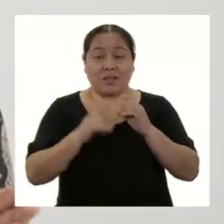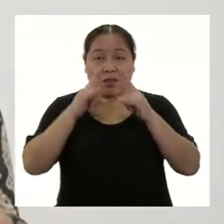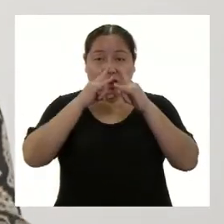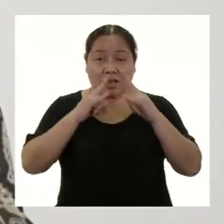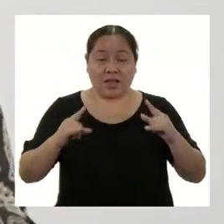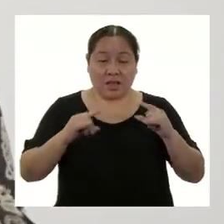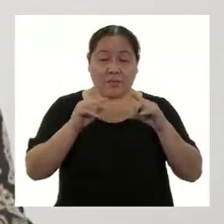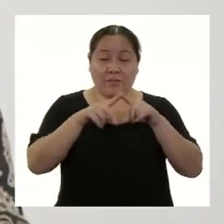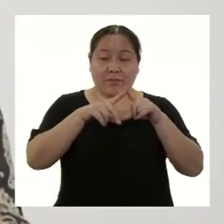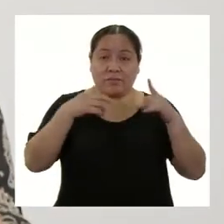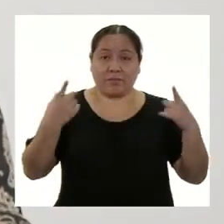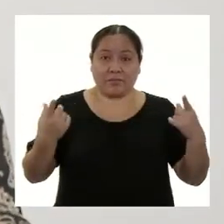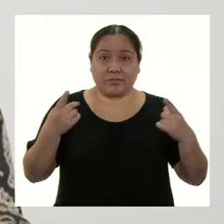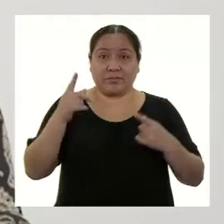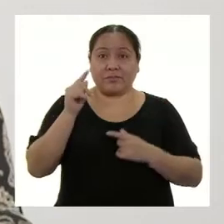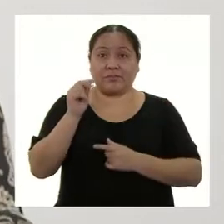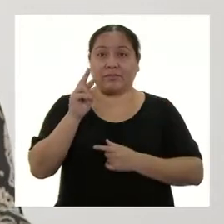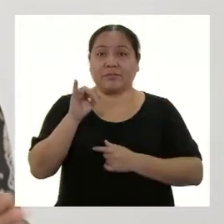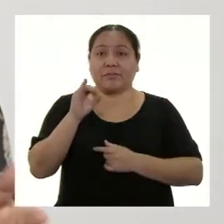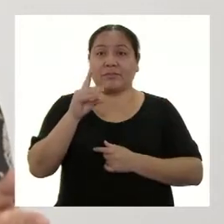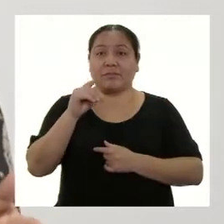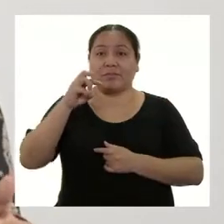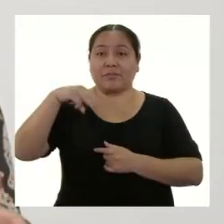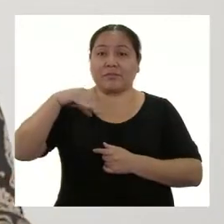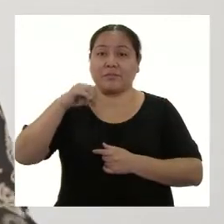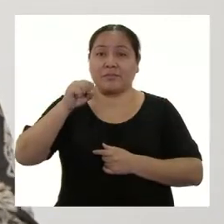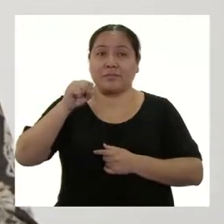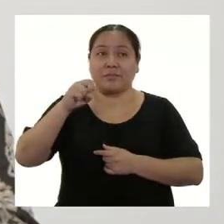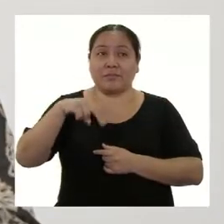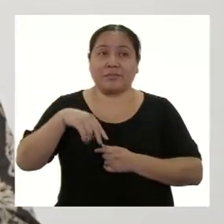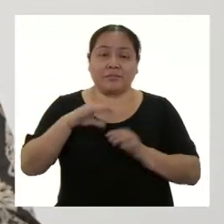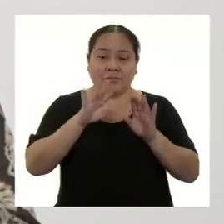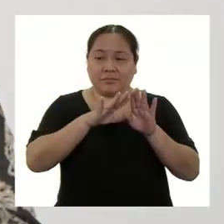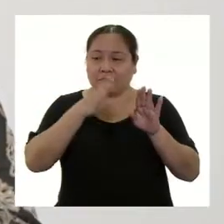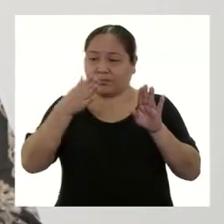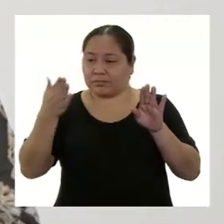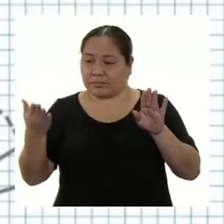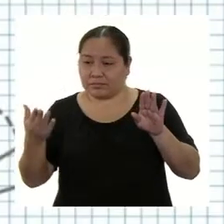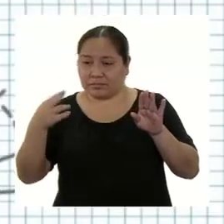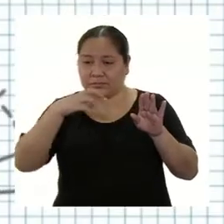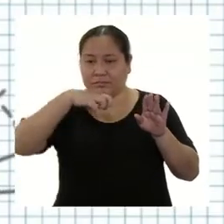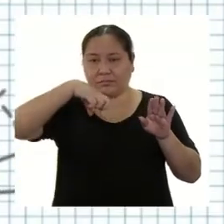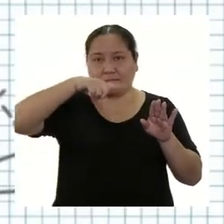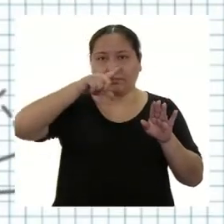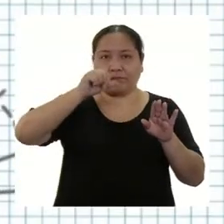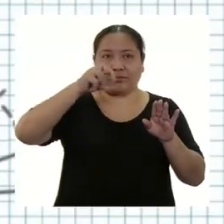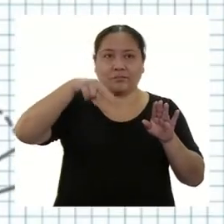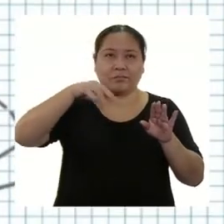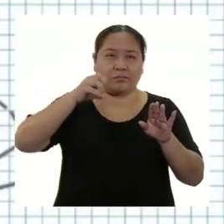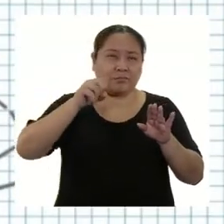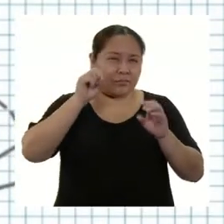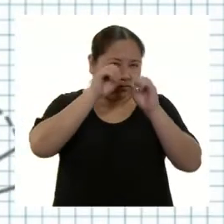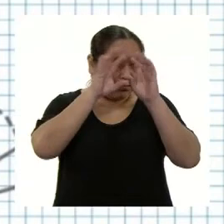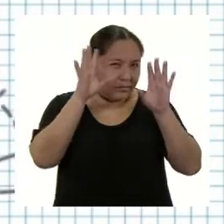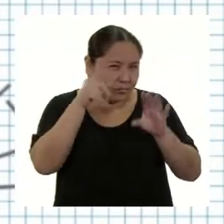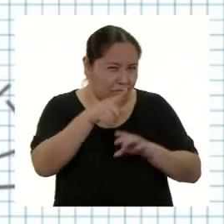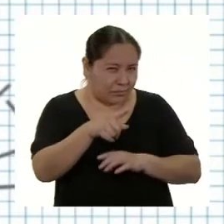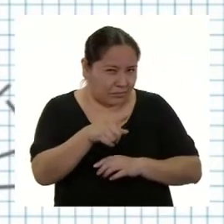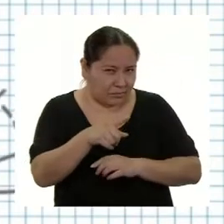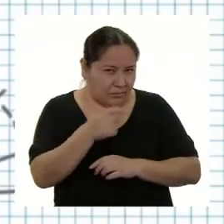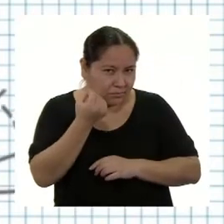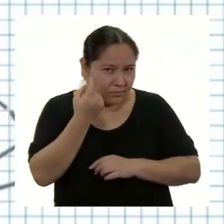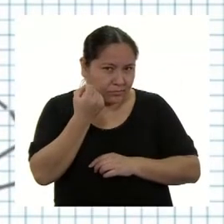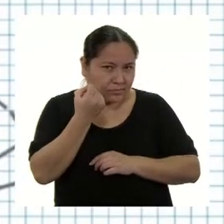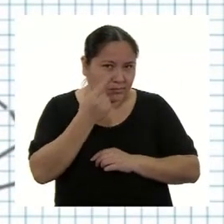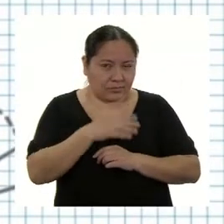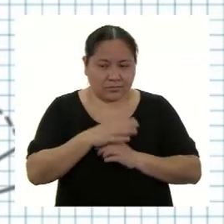en forma tridimensional y en forma de desarrollo plano. ¿Te quedó un poco más clara las relaciones